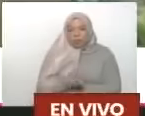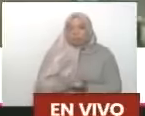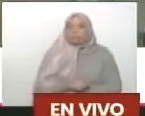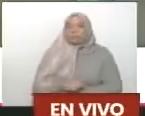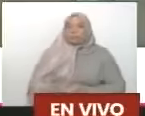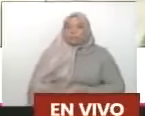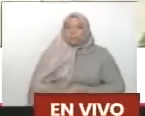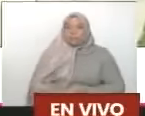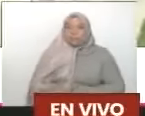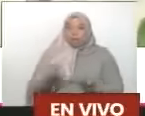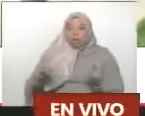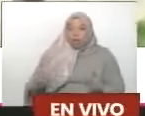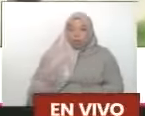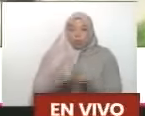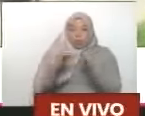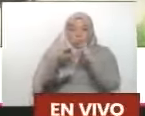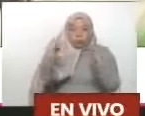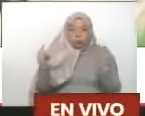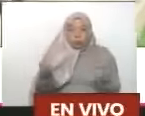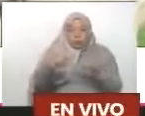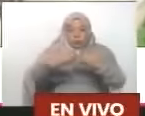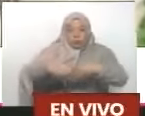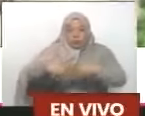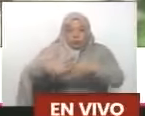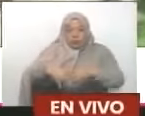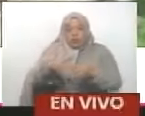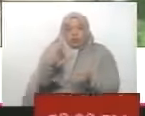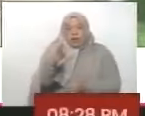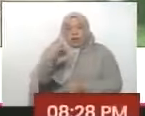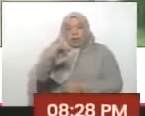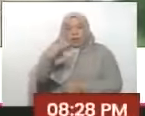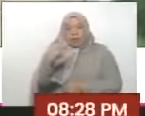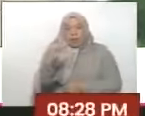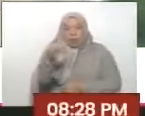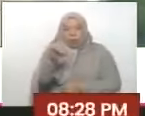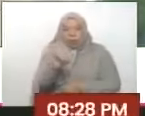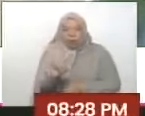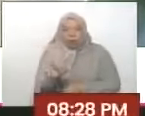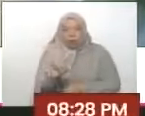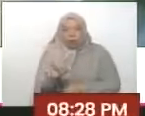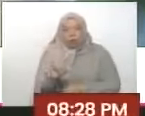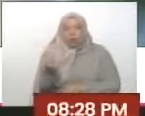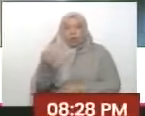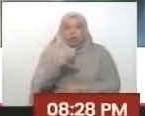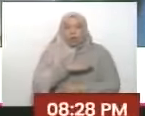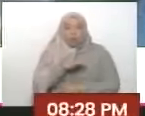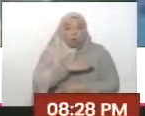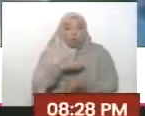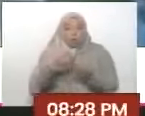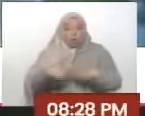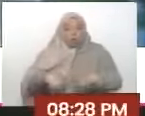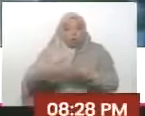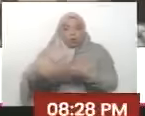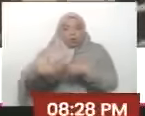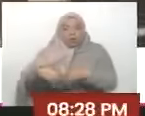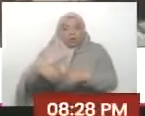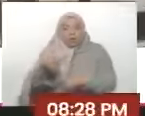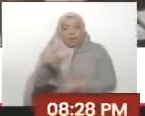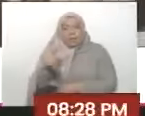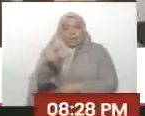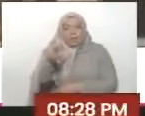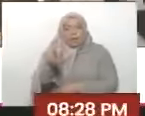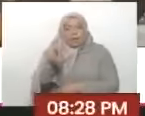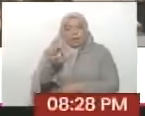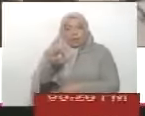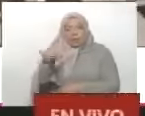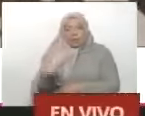jefe, en el muelle de la empresa Bicoa, una empresa que pertenece a PDVSA Industrial, con